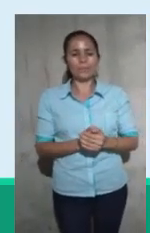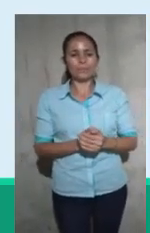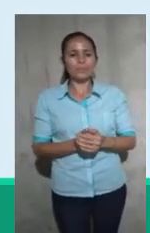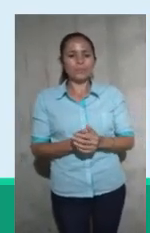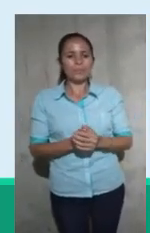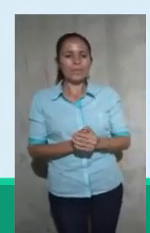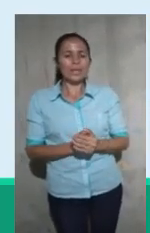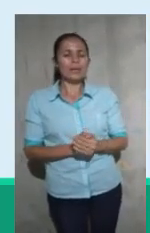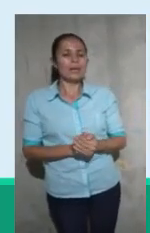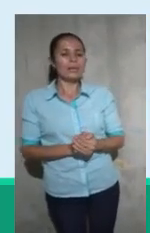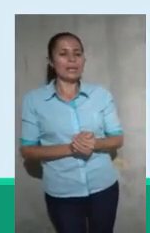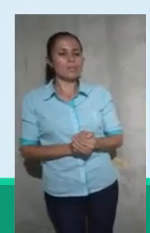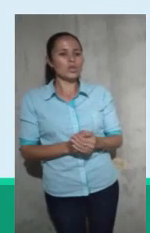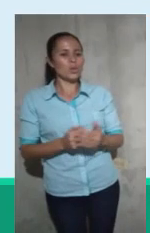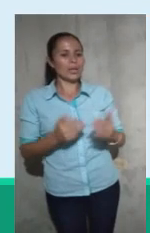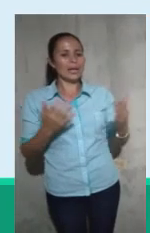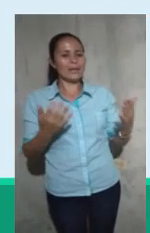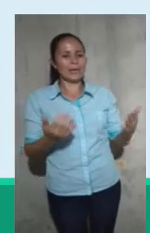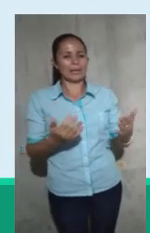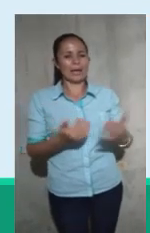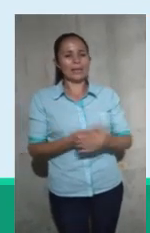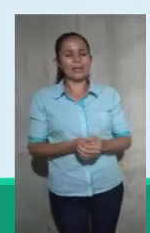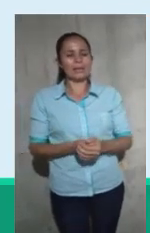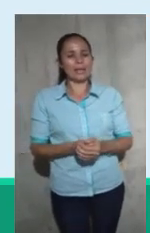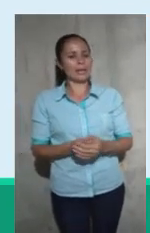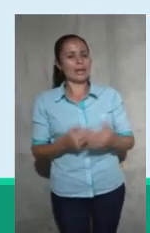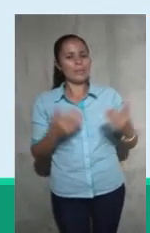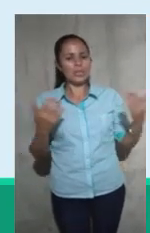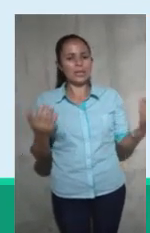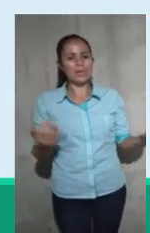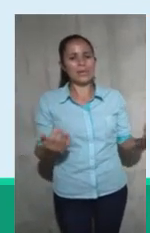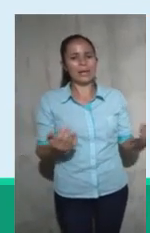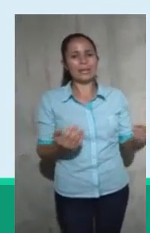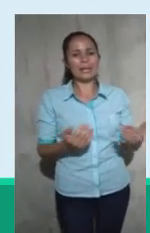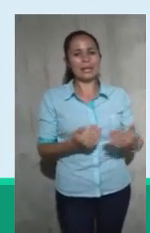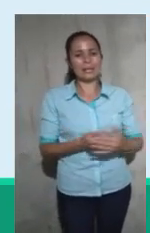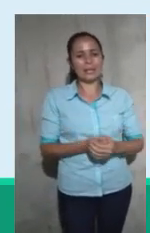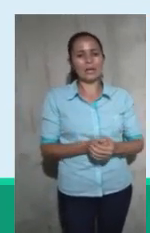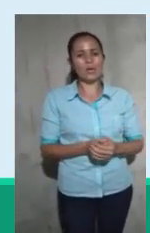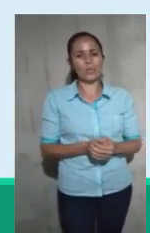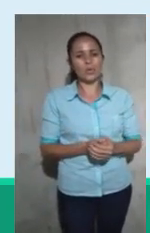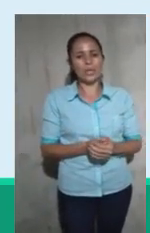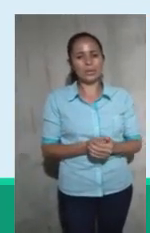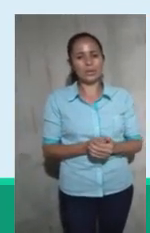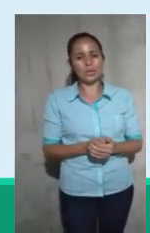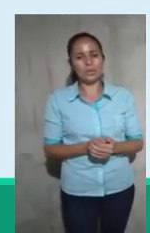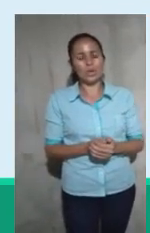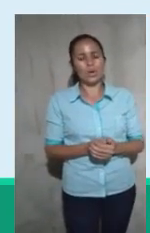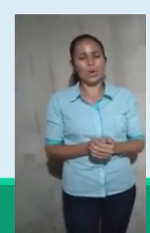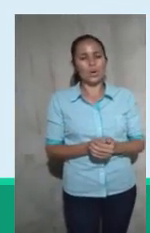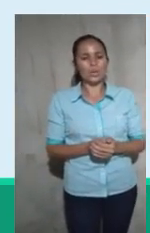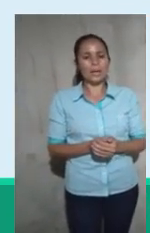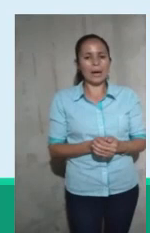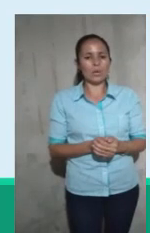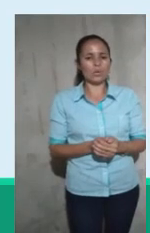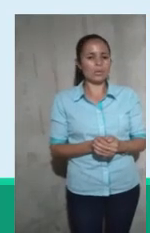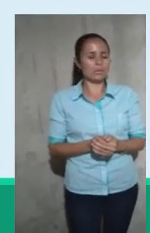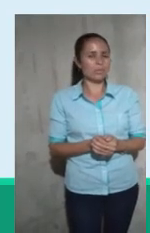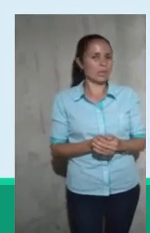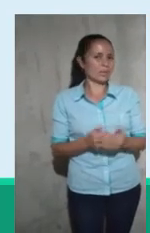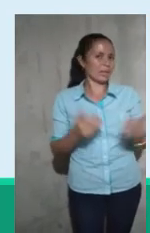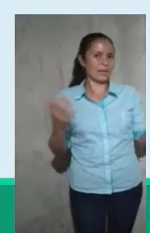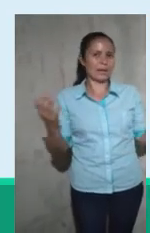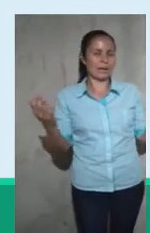ellos. Tenemos lo que es la libertad, tener la posibilidad de realizar los proyectos o